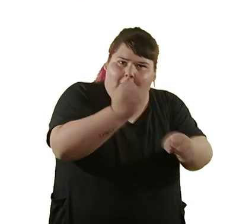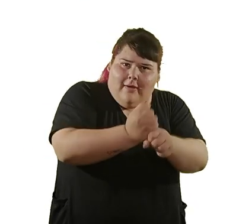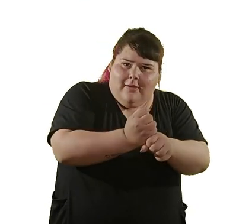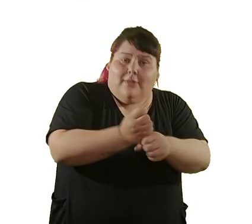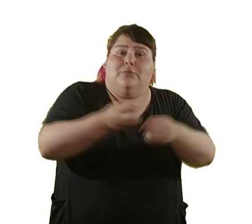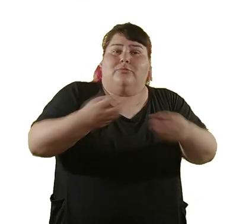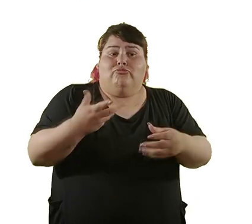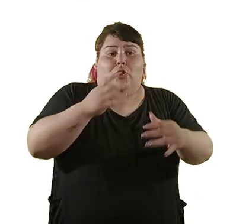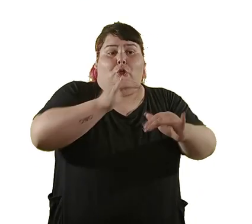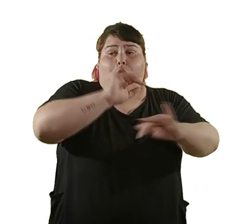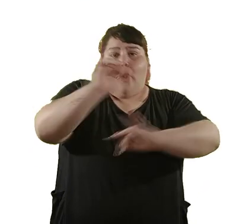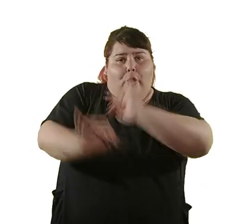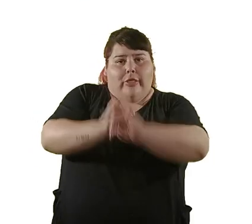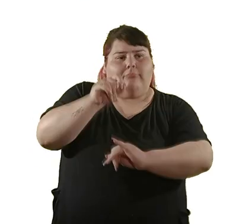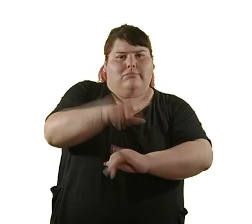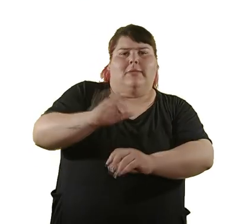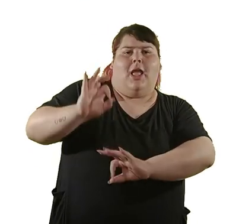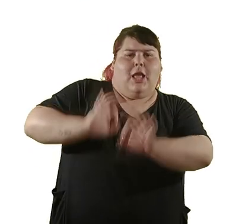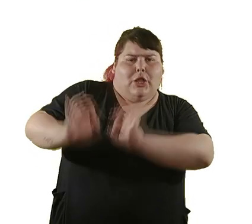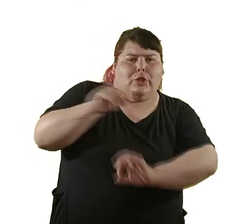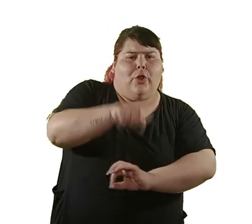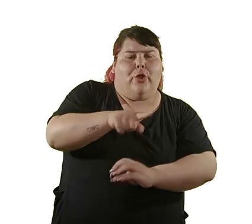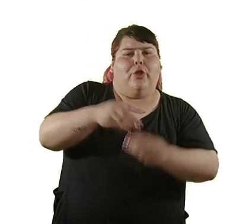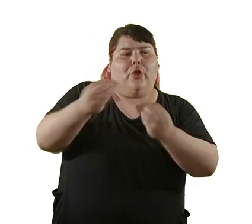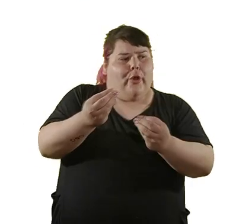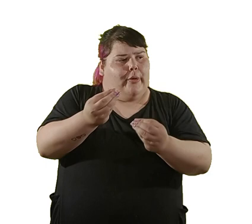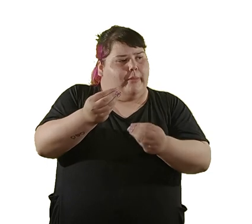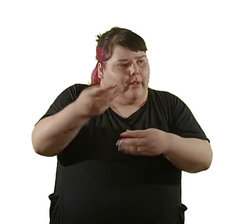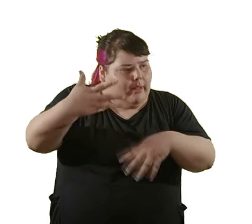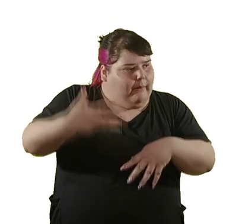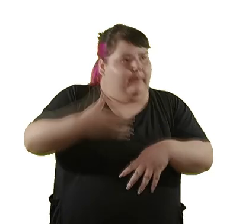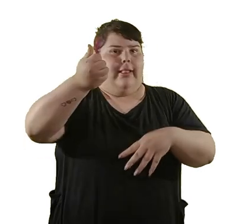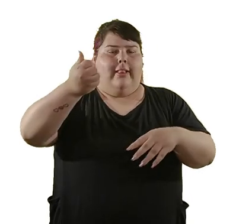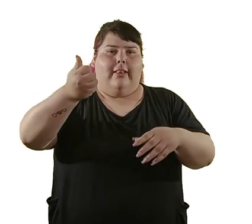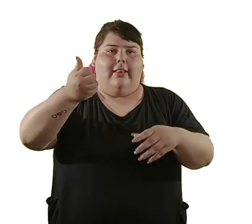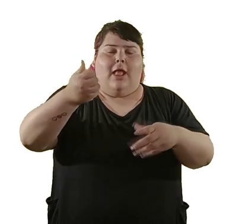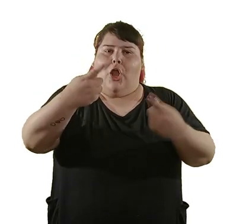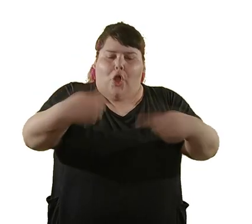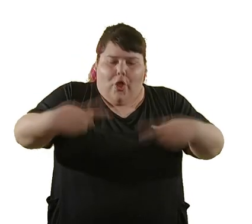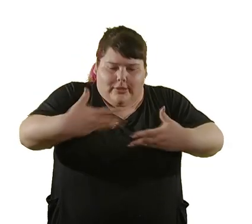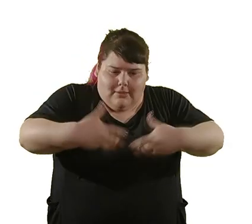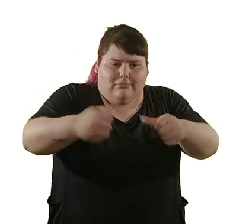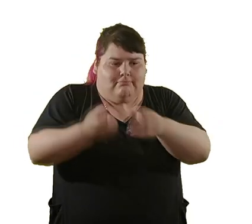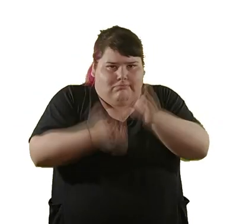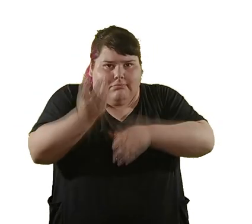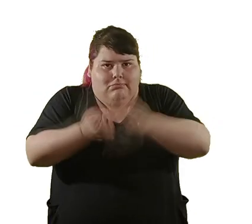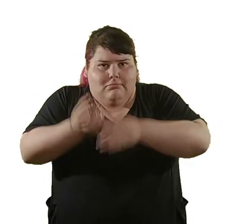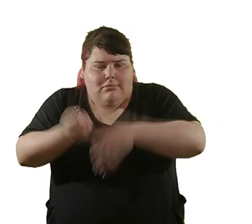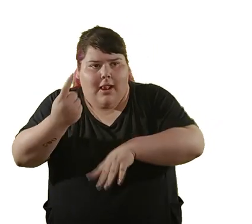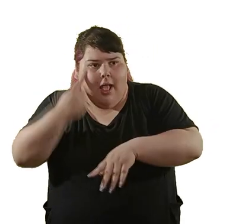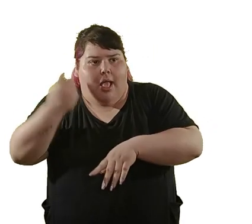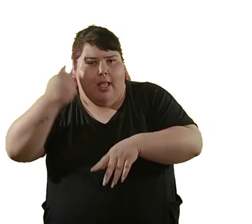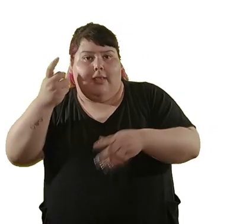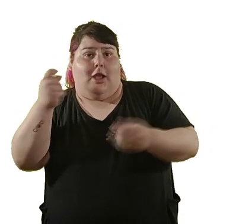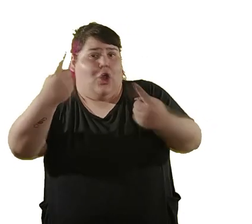las historias de esas personas, contar cómo es que esas personas llegaron a descubrir, a inventar, a crear